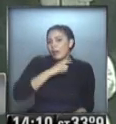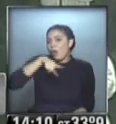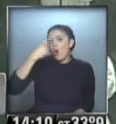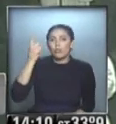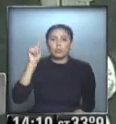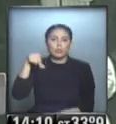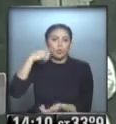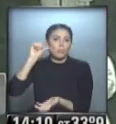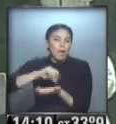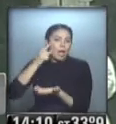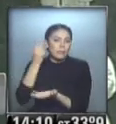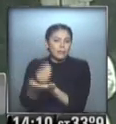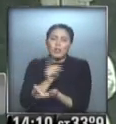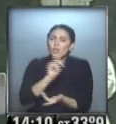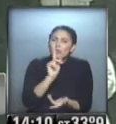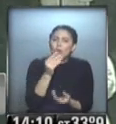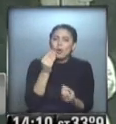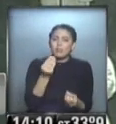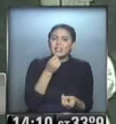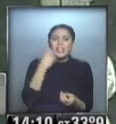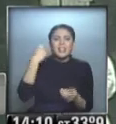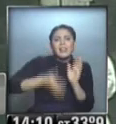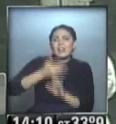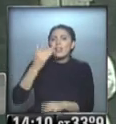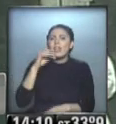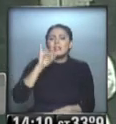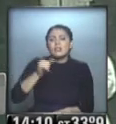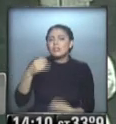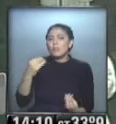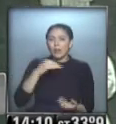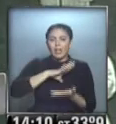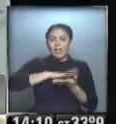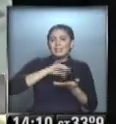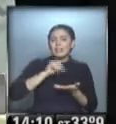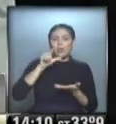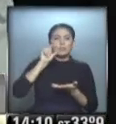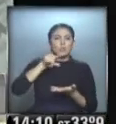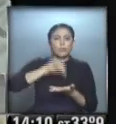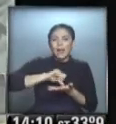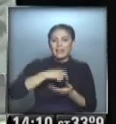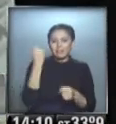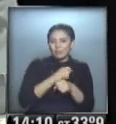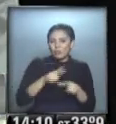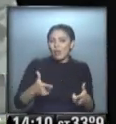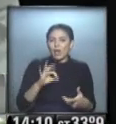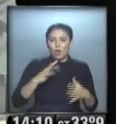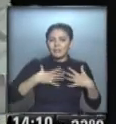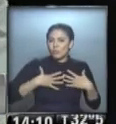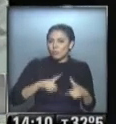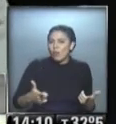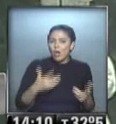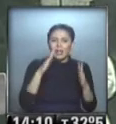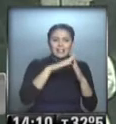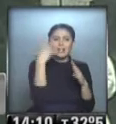lado, pero no, porque su tierra no les da las oportunidades de trabajo, de salud,